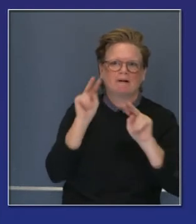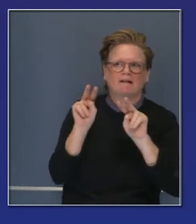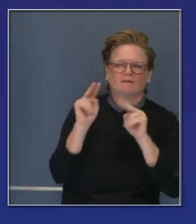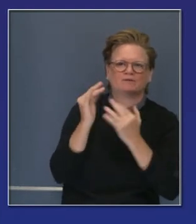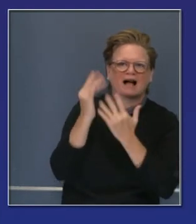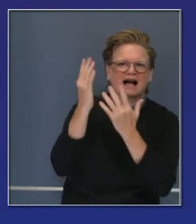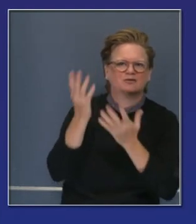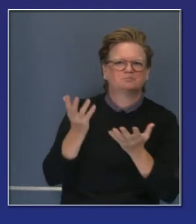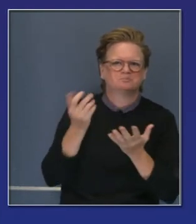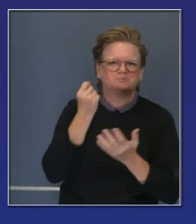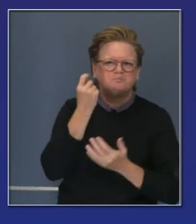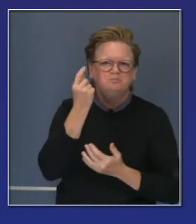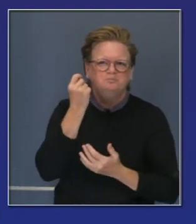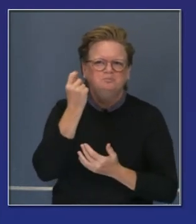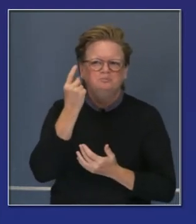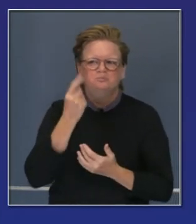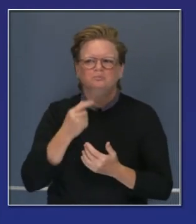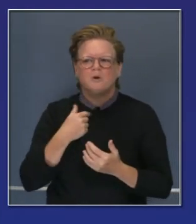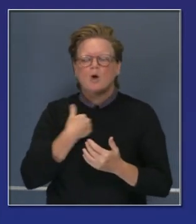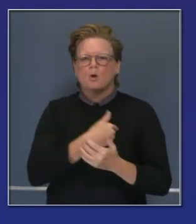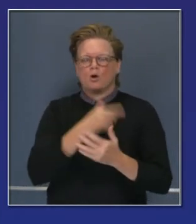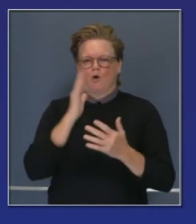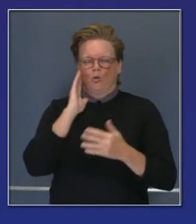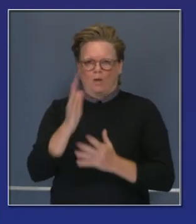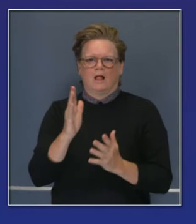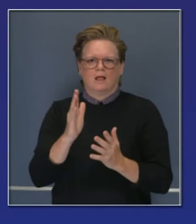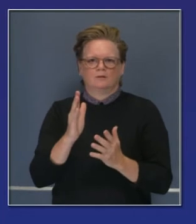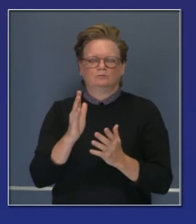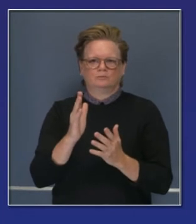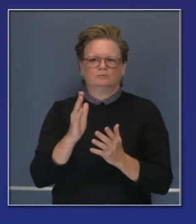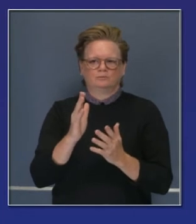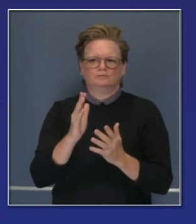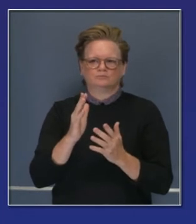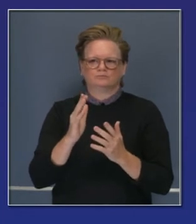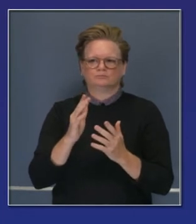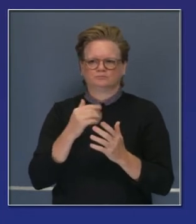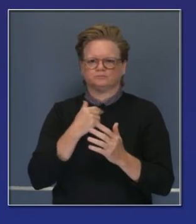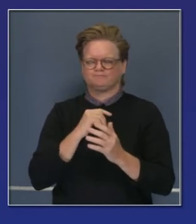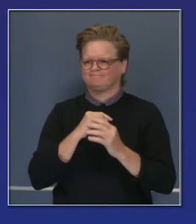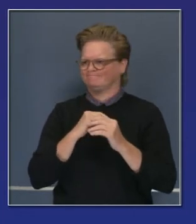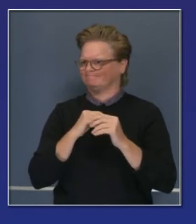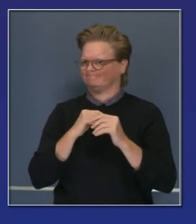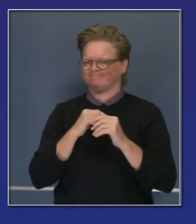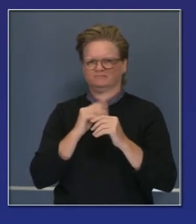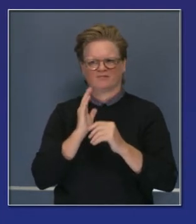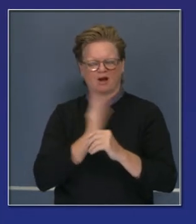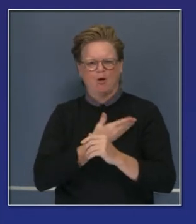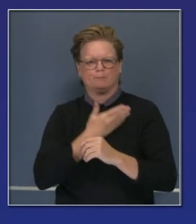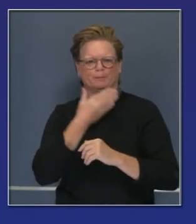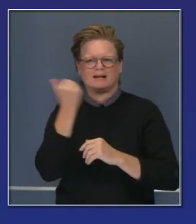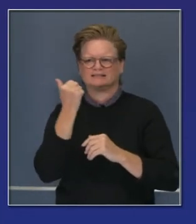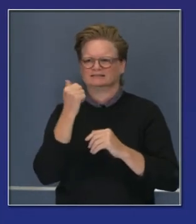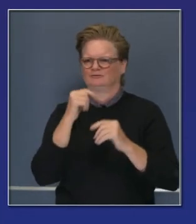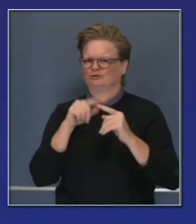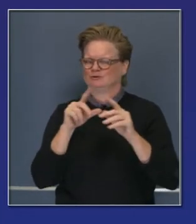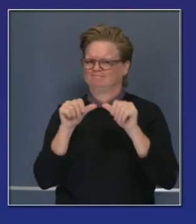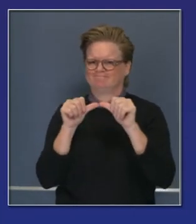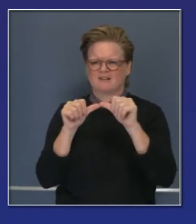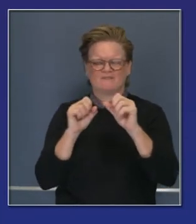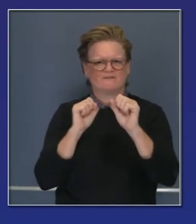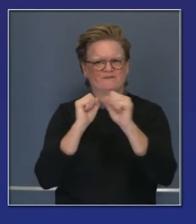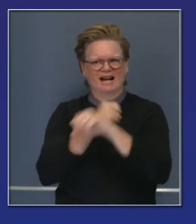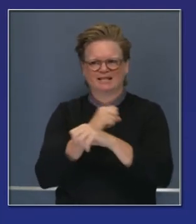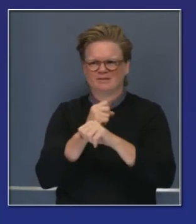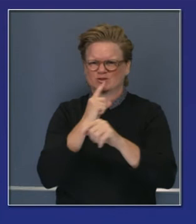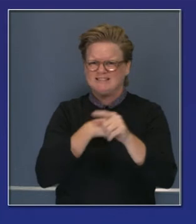reabrir muchos de los sitios para pruebas y hacer todo lo posible para mitigar la propagación de esos incendios de maleza seca. Pero ese índice de positividad